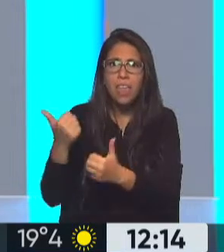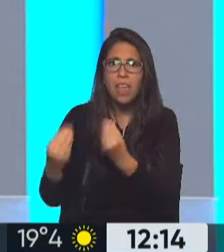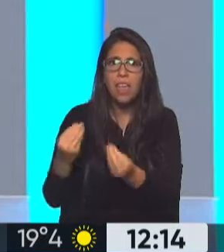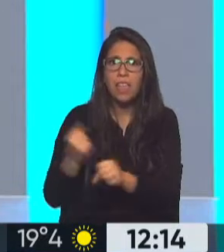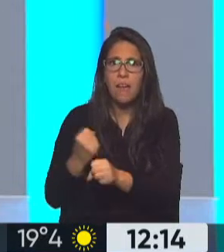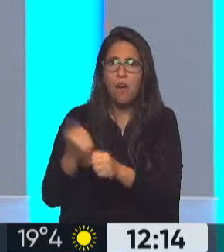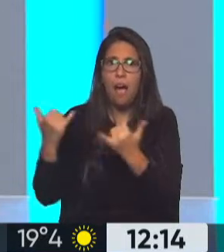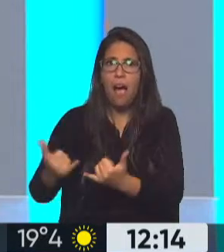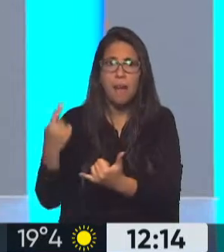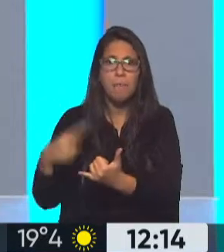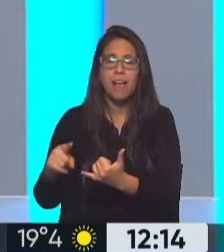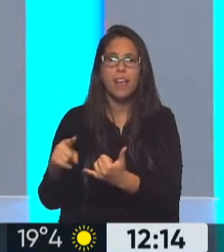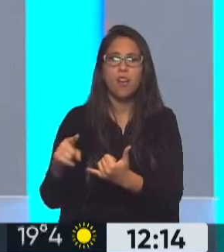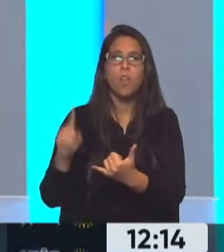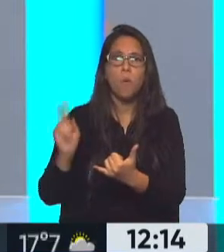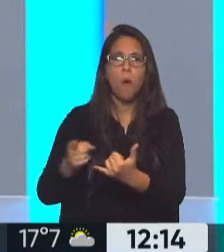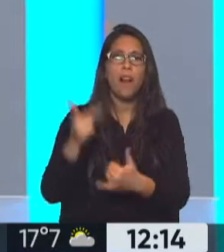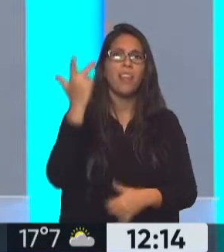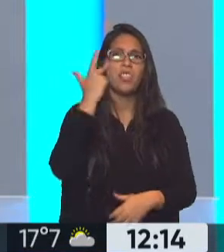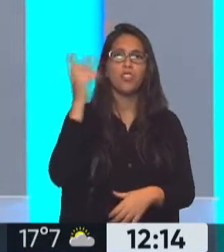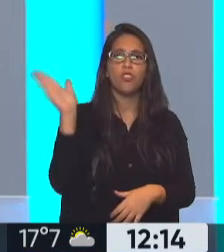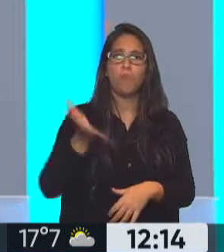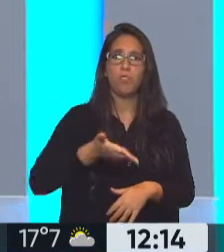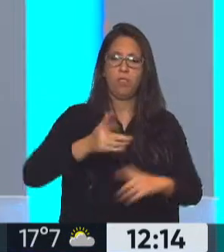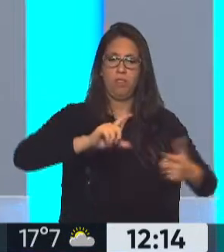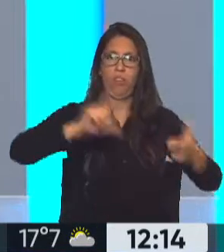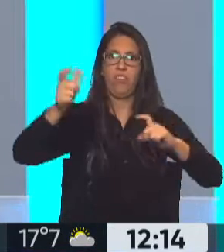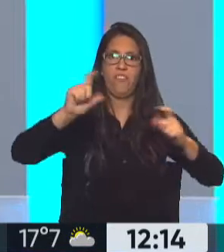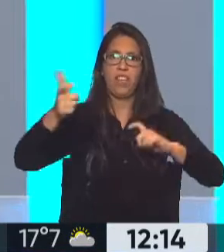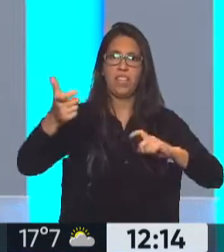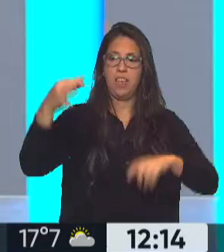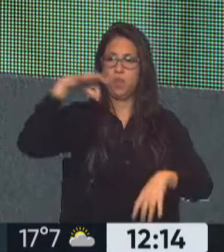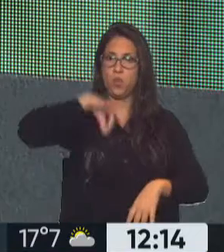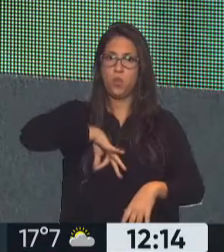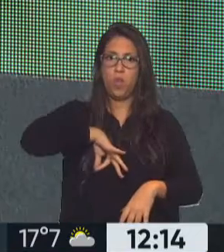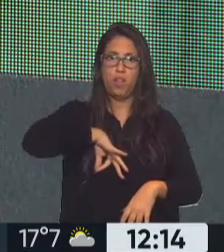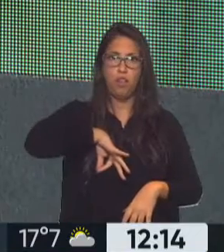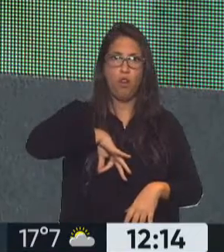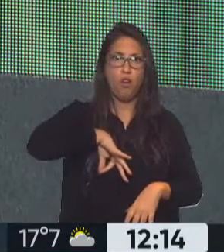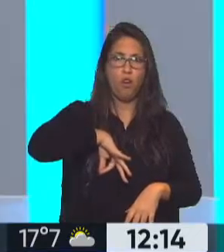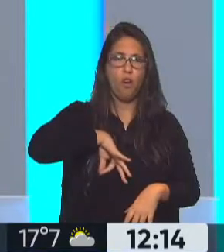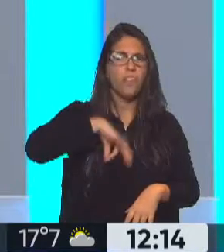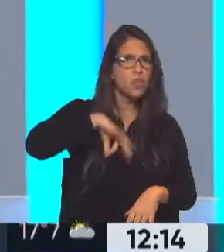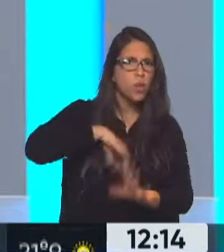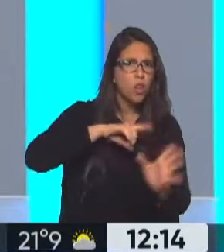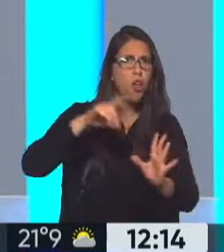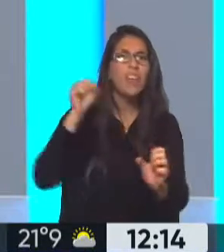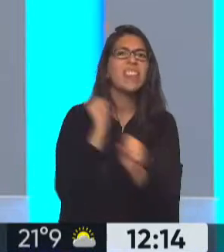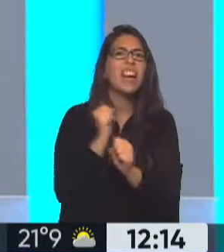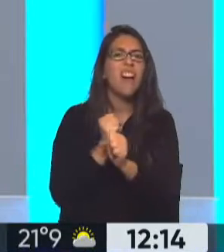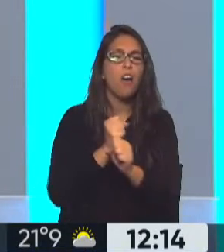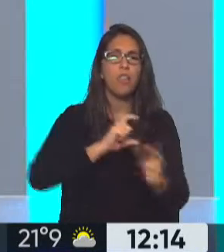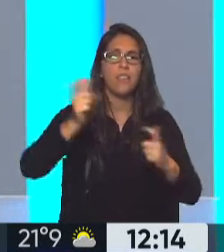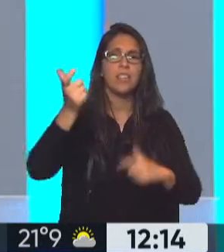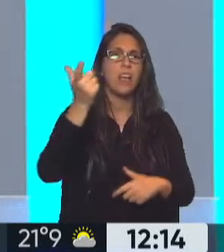de empleo, tenés una brecha de 18 puntos entre varones y mujeres. ¿En ingresos? No. Esto es solamente en empleo. Cuando